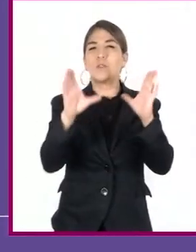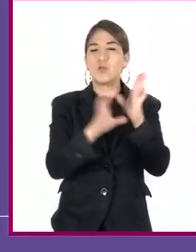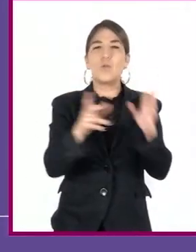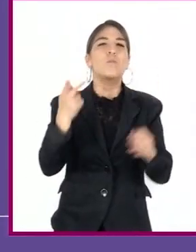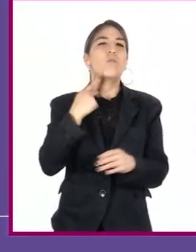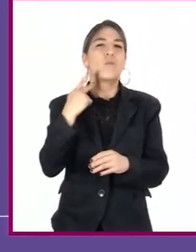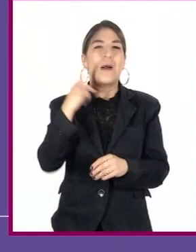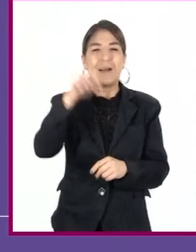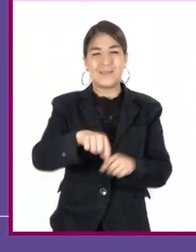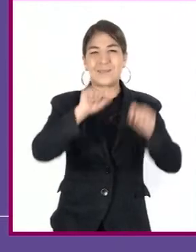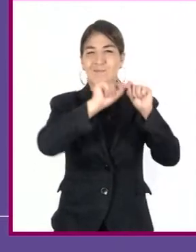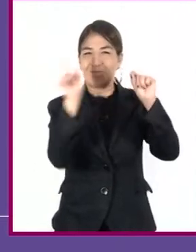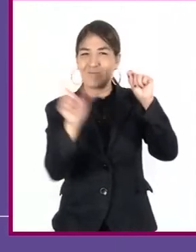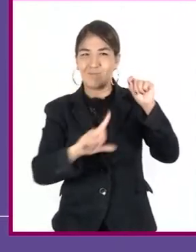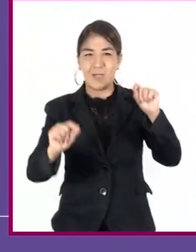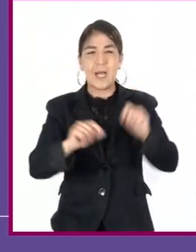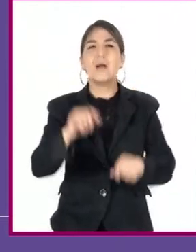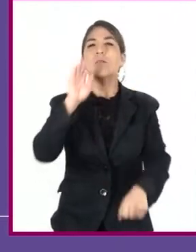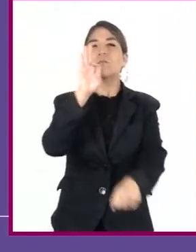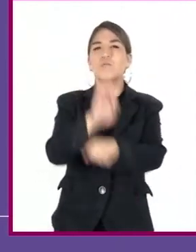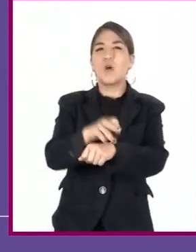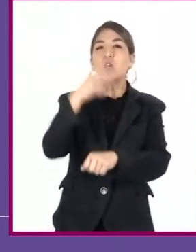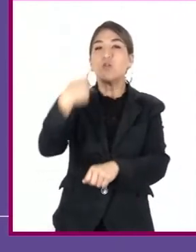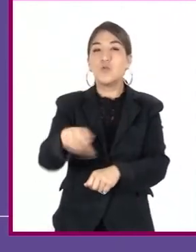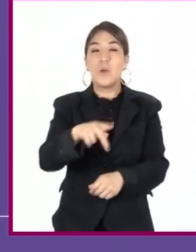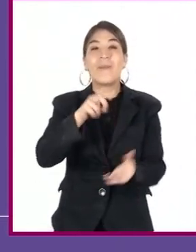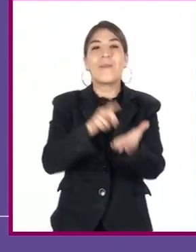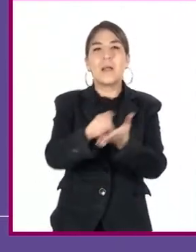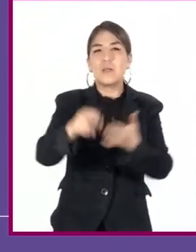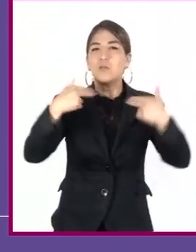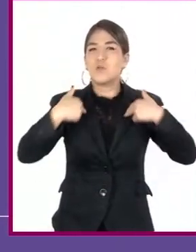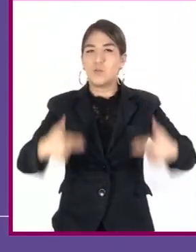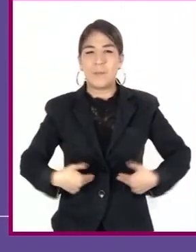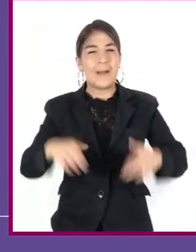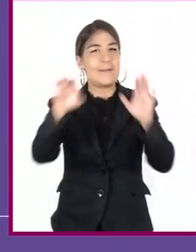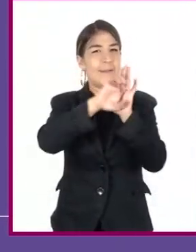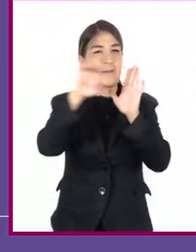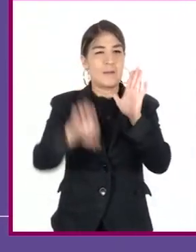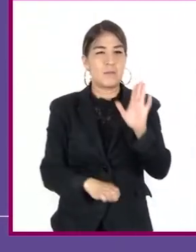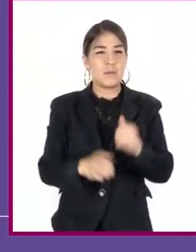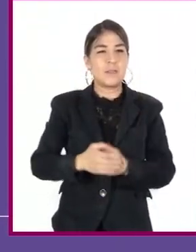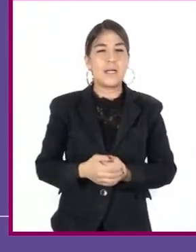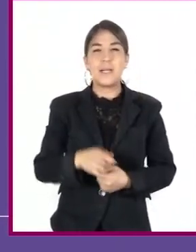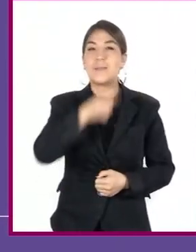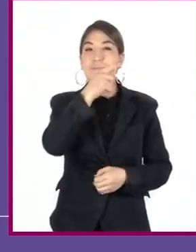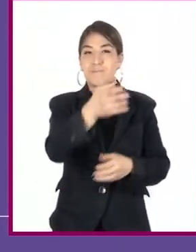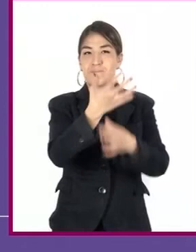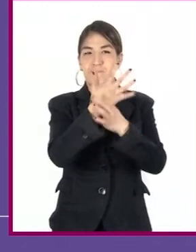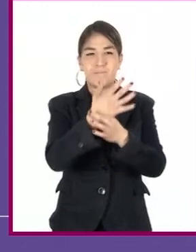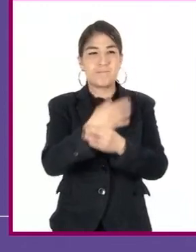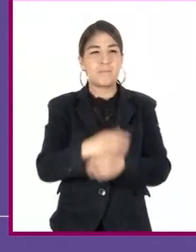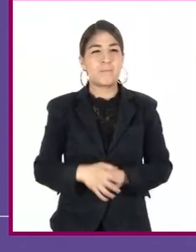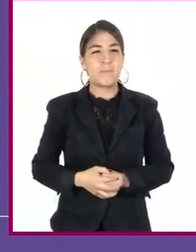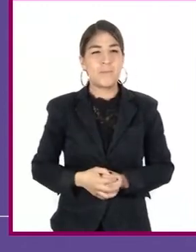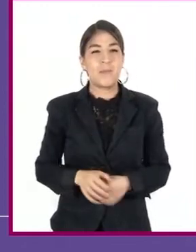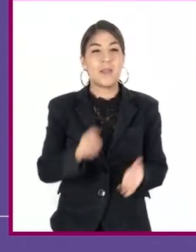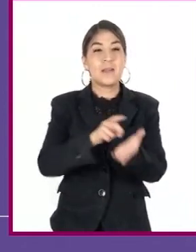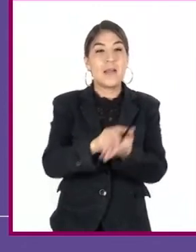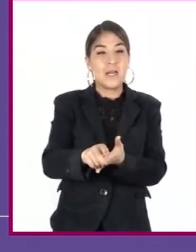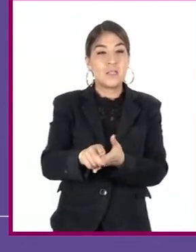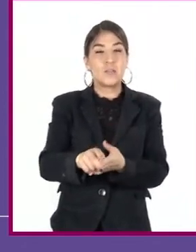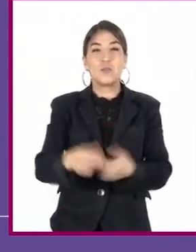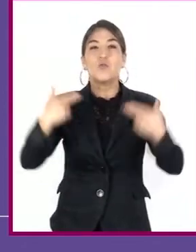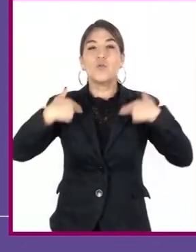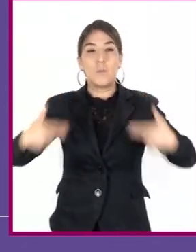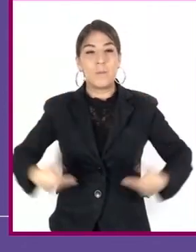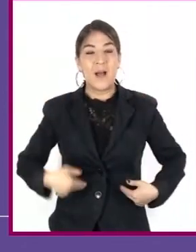Estados Unidos Mexicanos protege los derechos humanos. Por ejemplo, en el apartado inicial titulado de los derechos humanos y